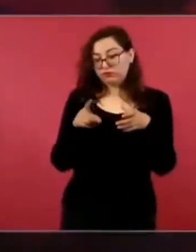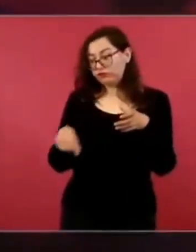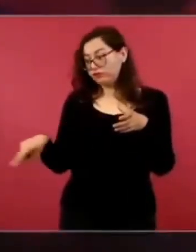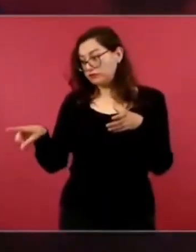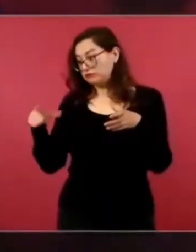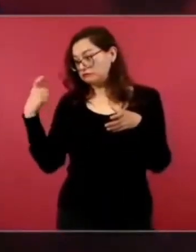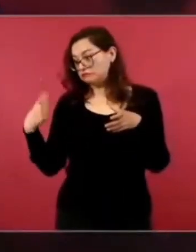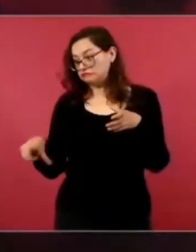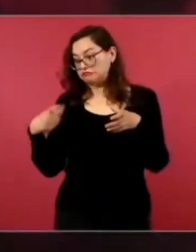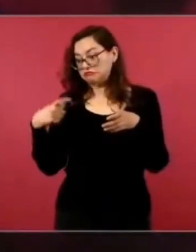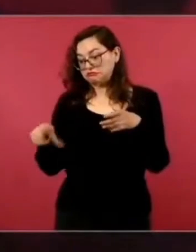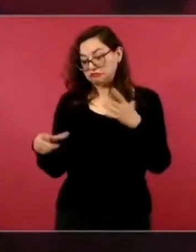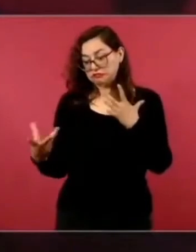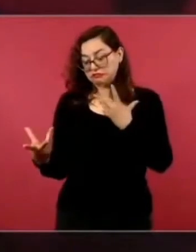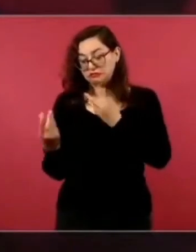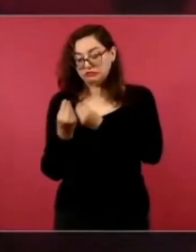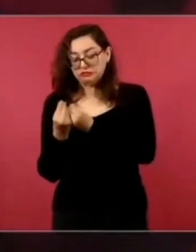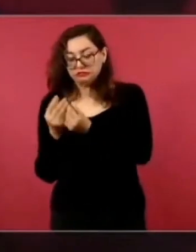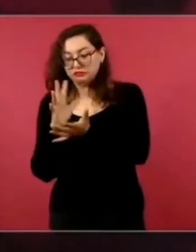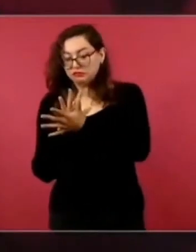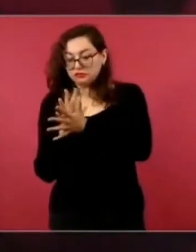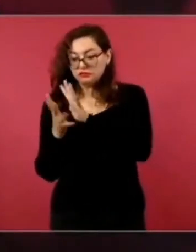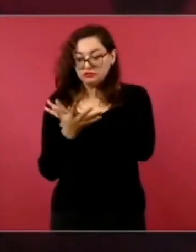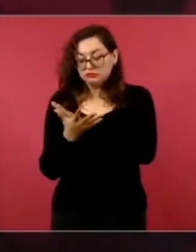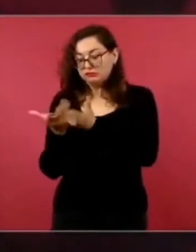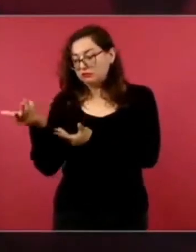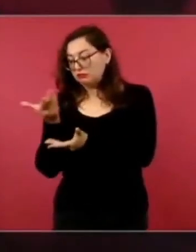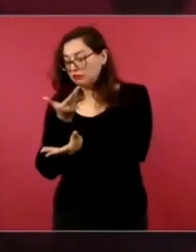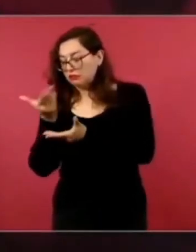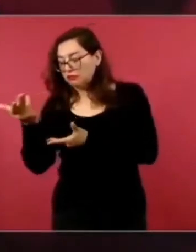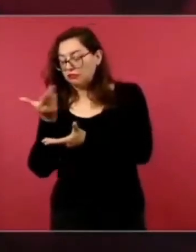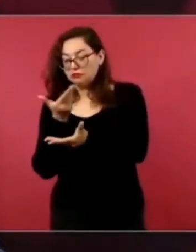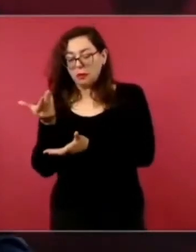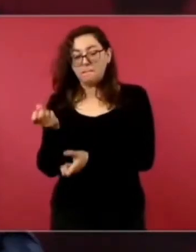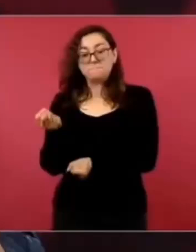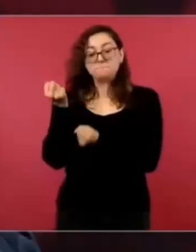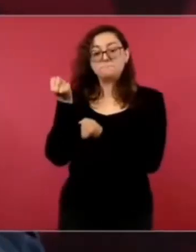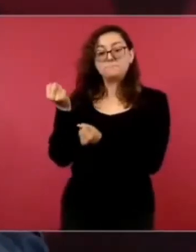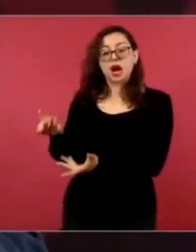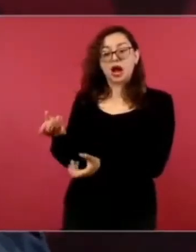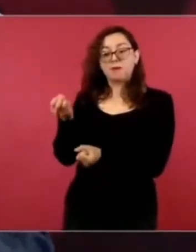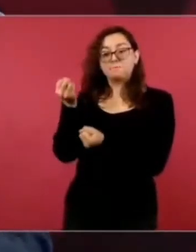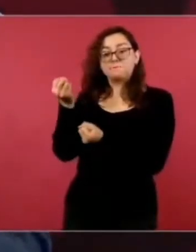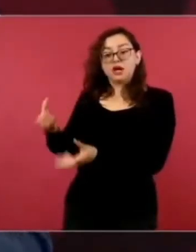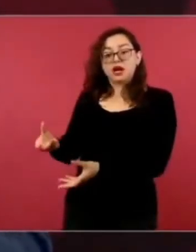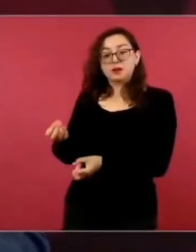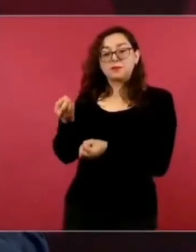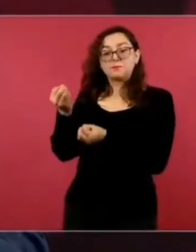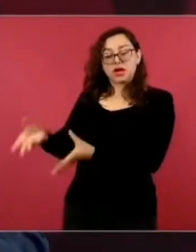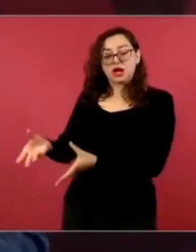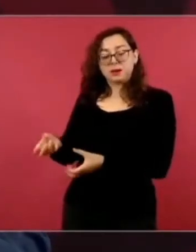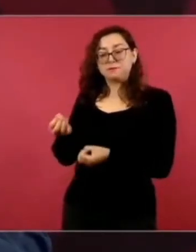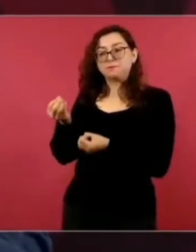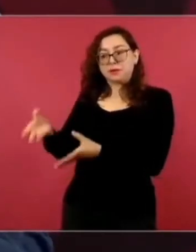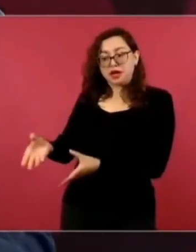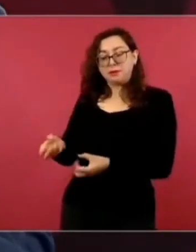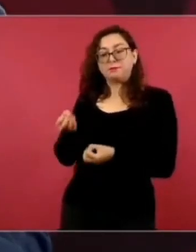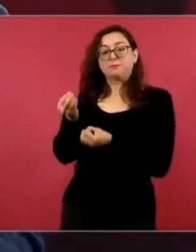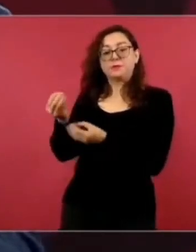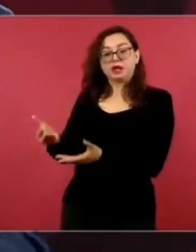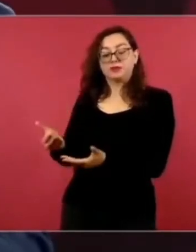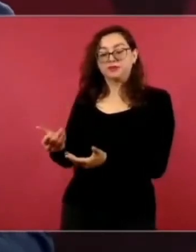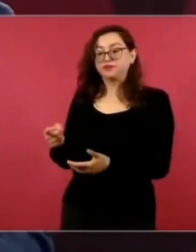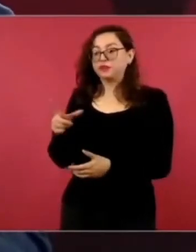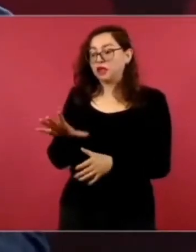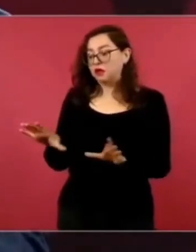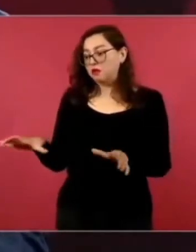se llevaron a cabo políticas para entregar a una minoría, a los